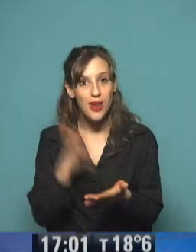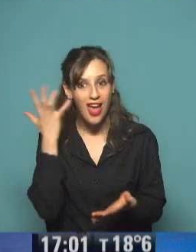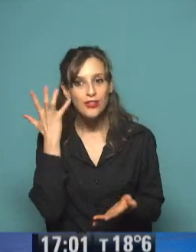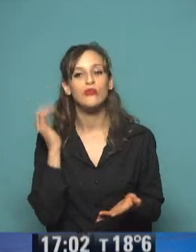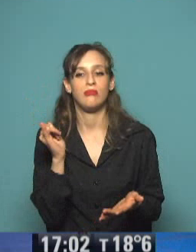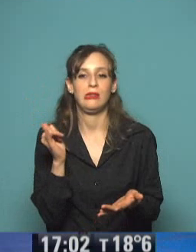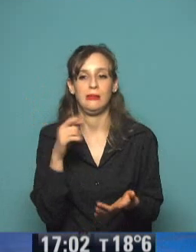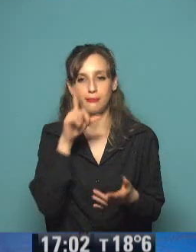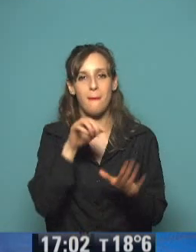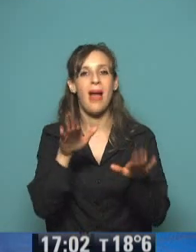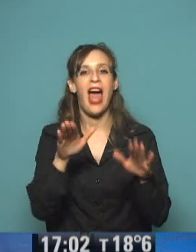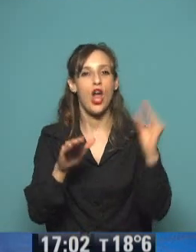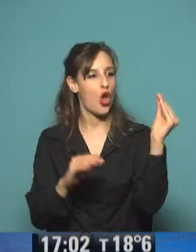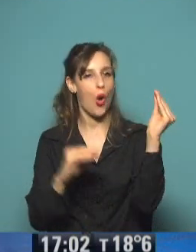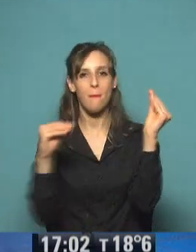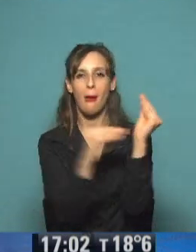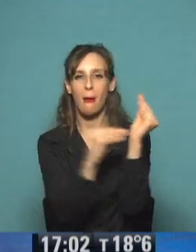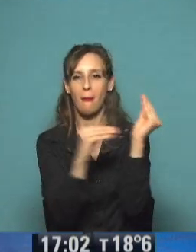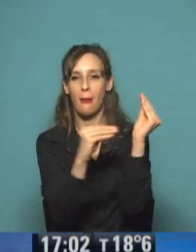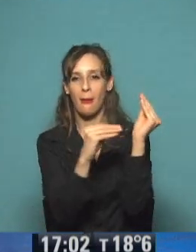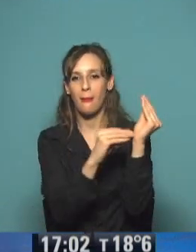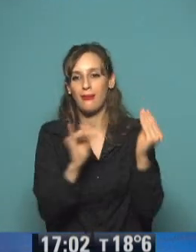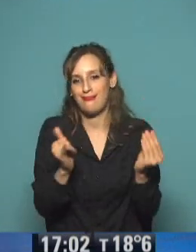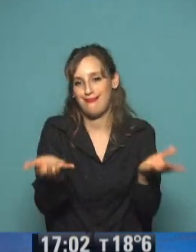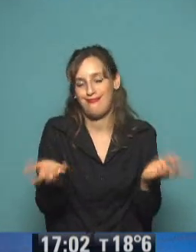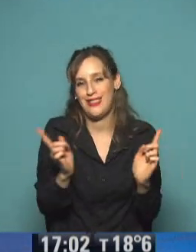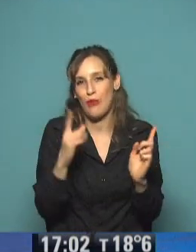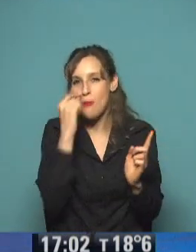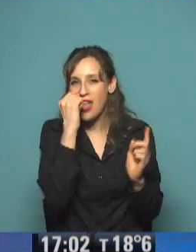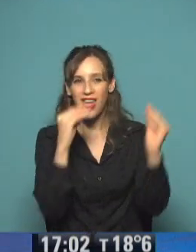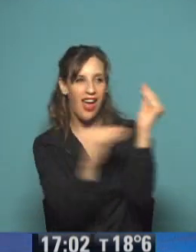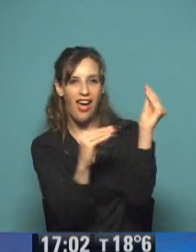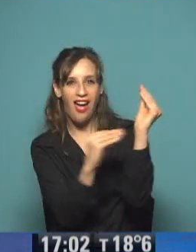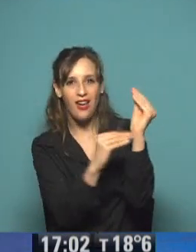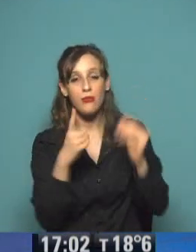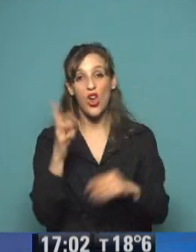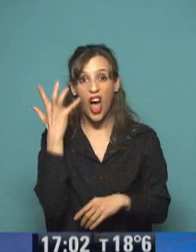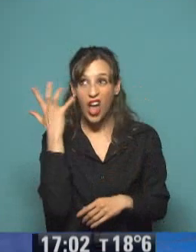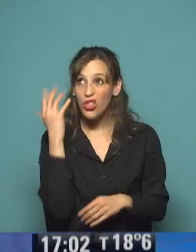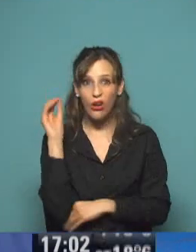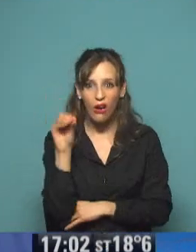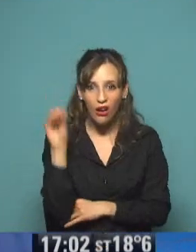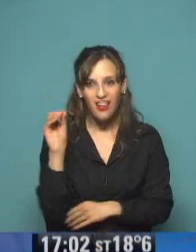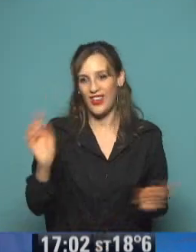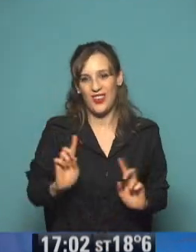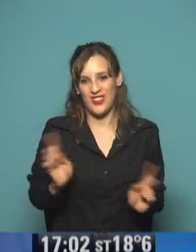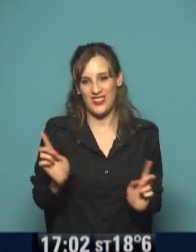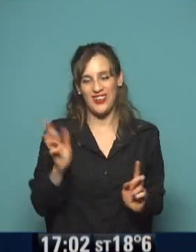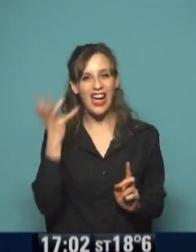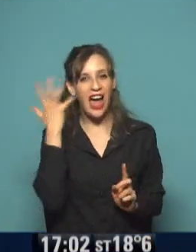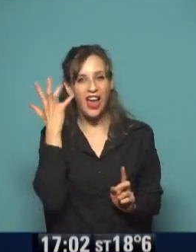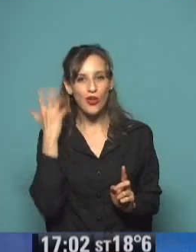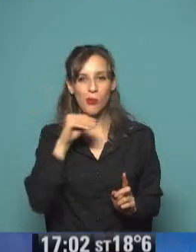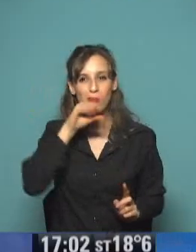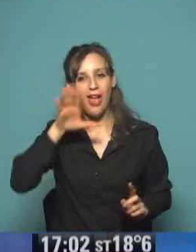hace toc toc porque justamente taladra el tronco, pero el gato pardo no hace toc toc. En todo caso haría